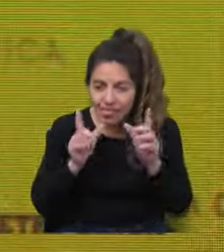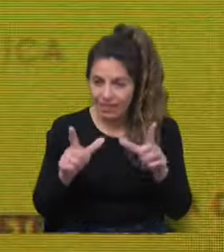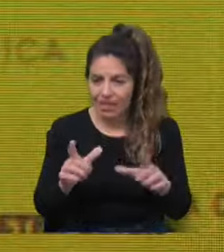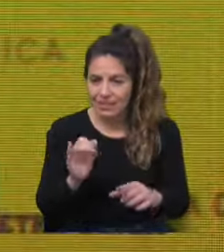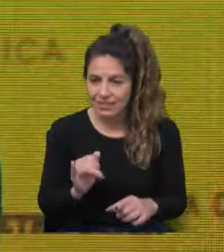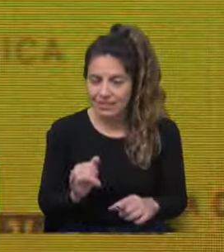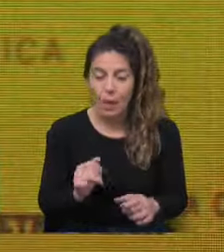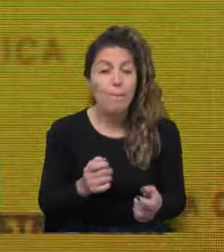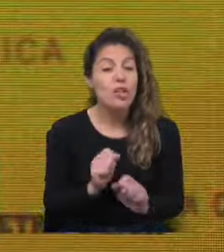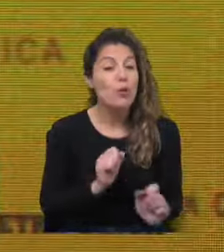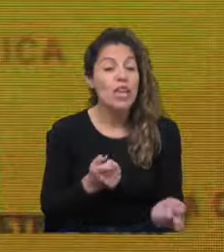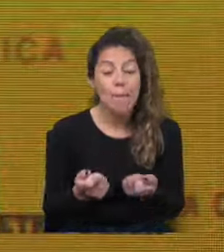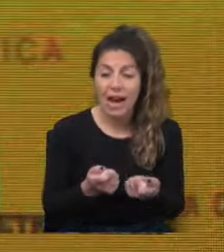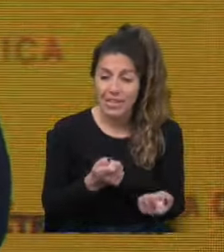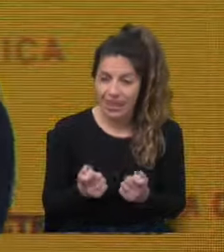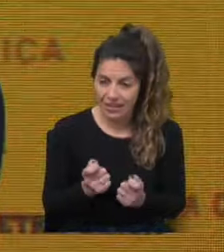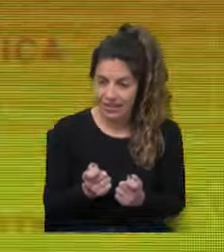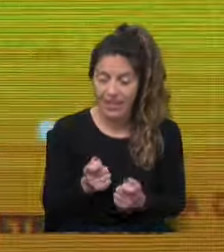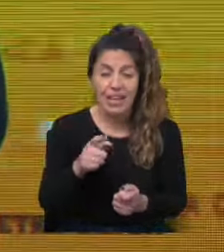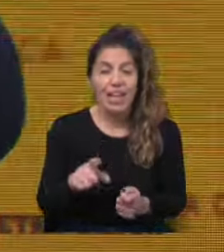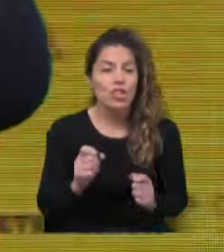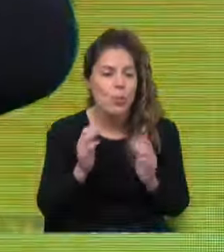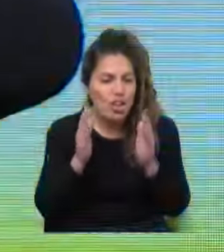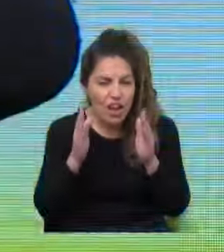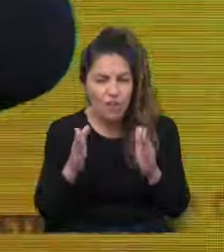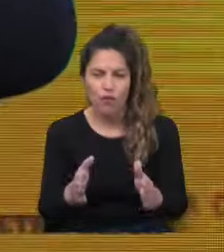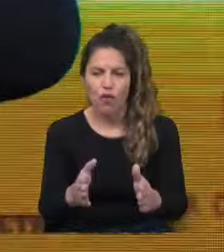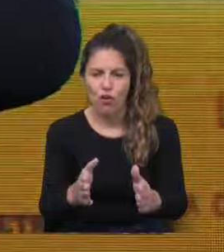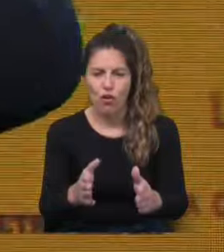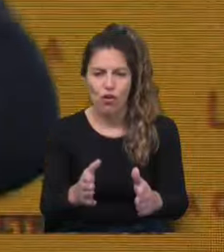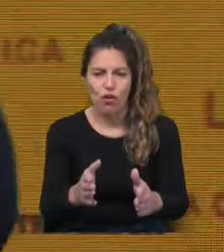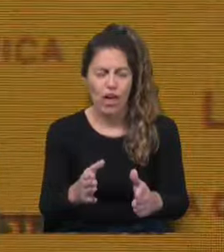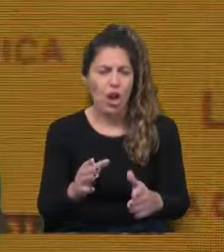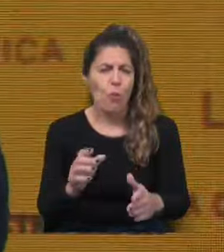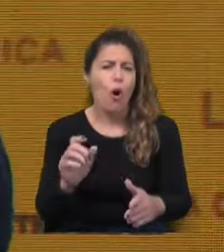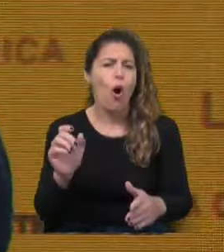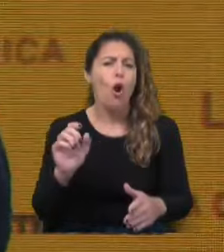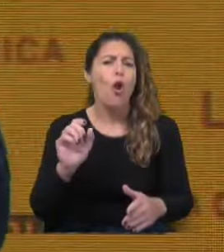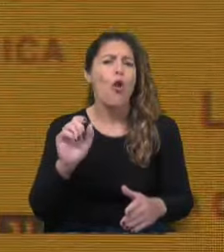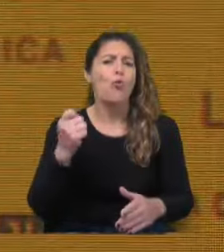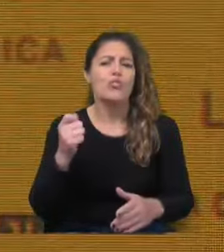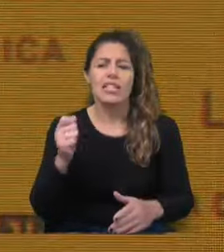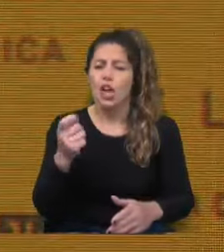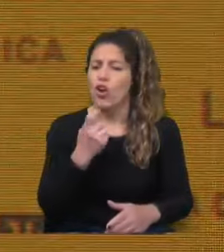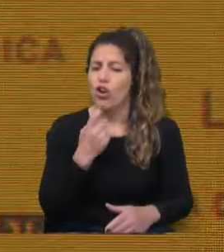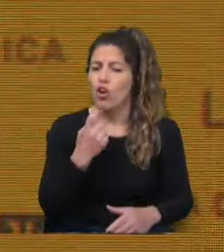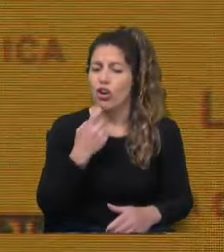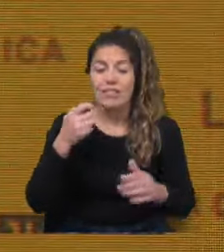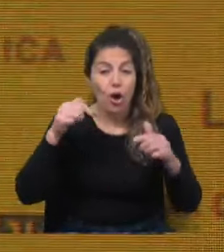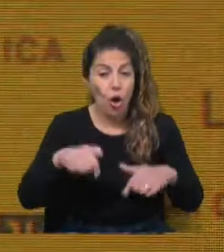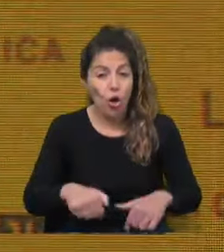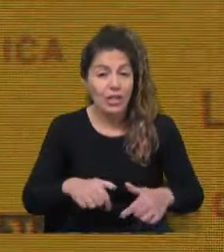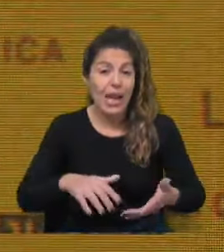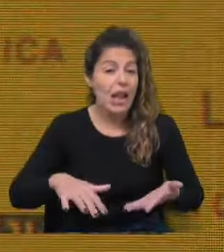pero manejable, y ellos ponían el foco en luces rojas. Hoy el panorama